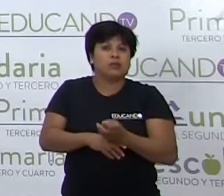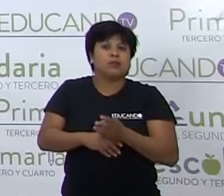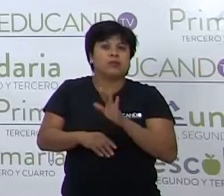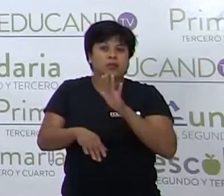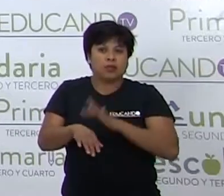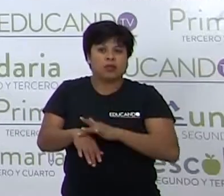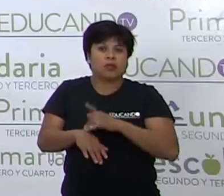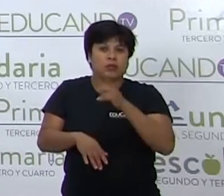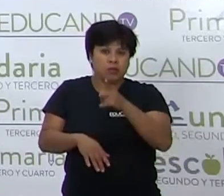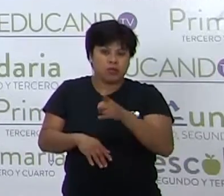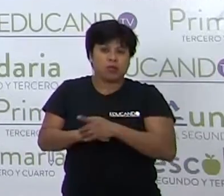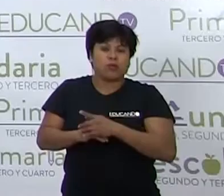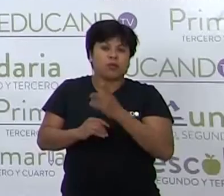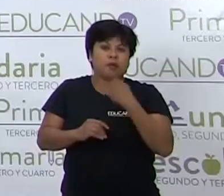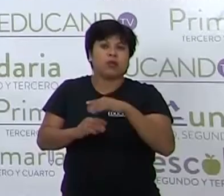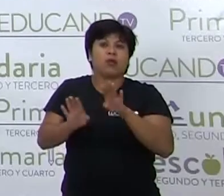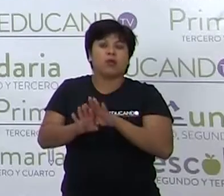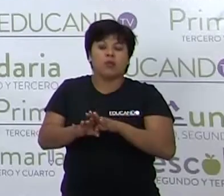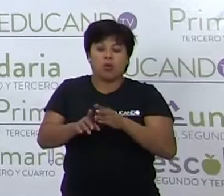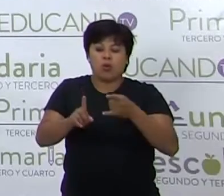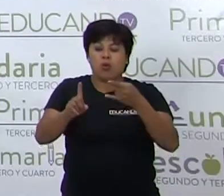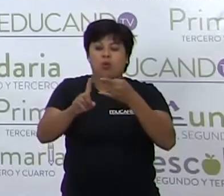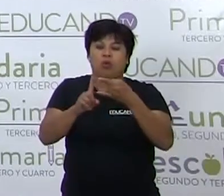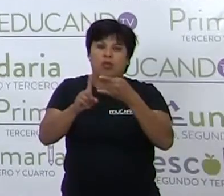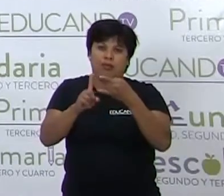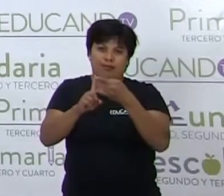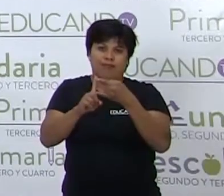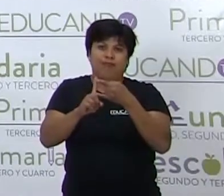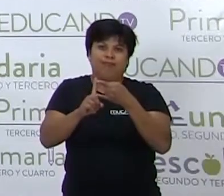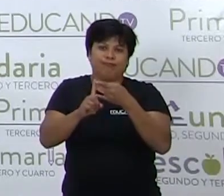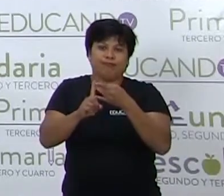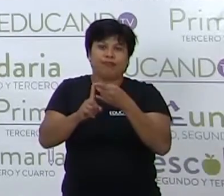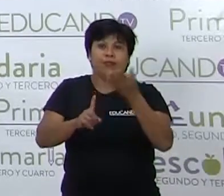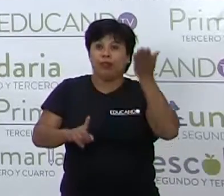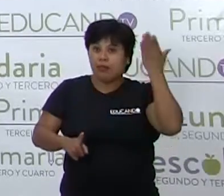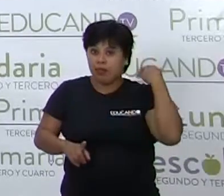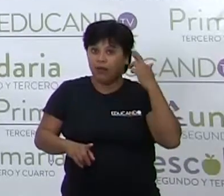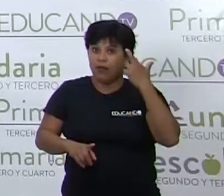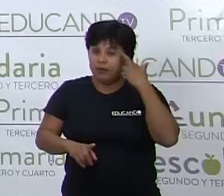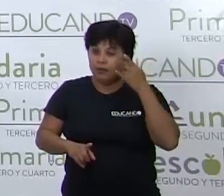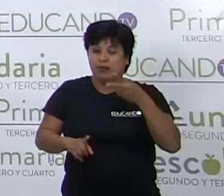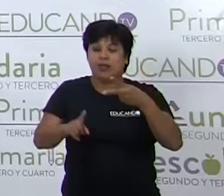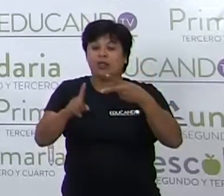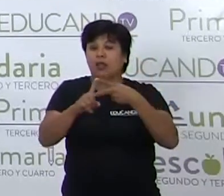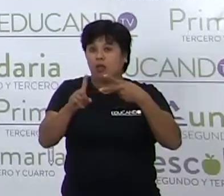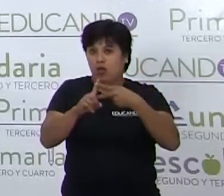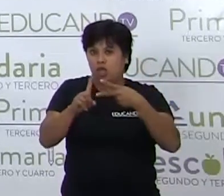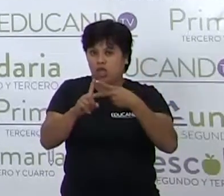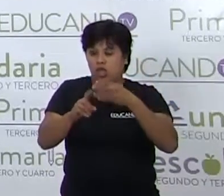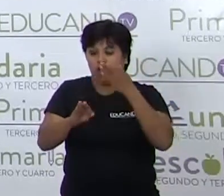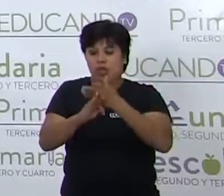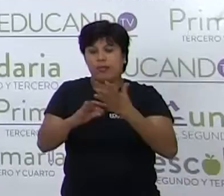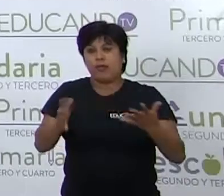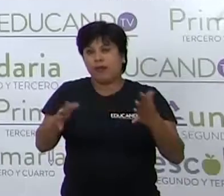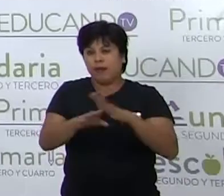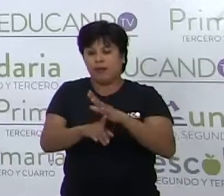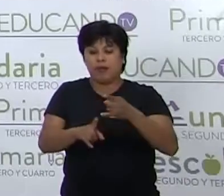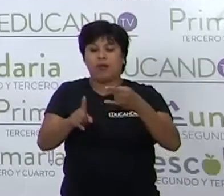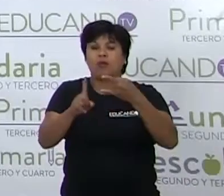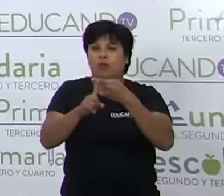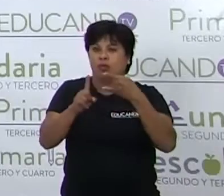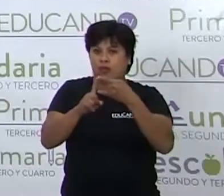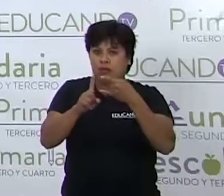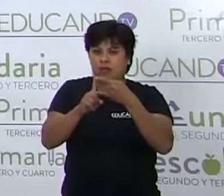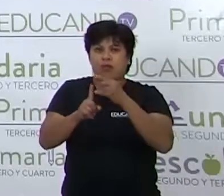toca el turno a los cuadriláteros la sesión anterior fueron los triángulos y con que coincidimos